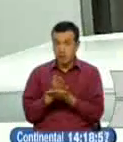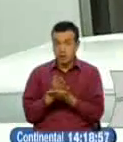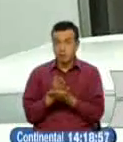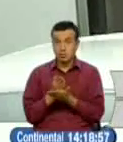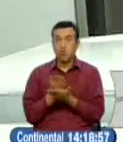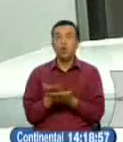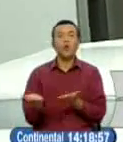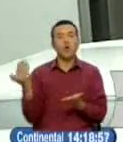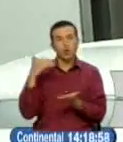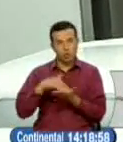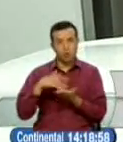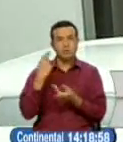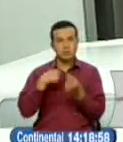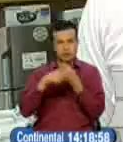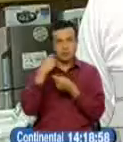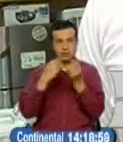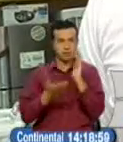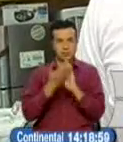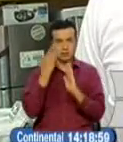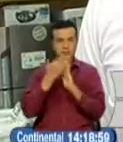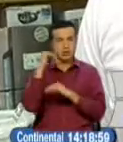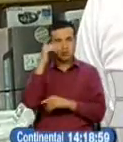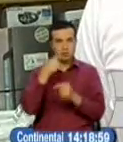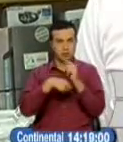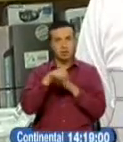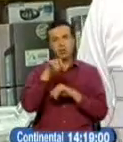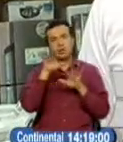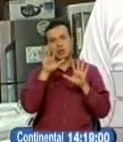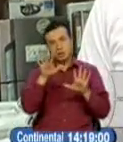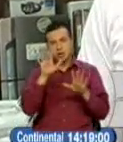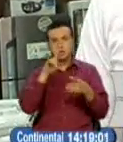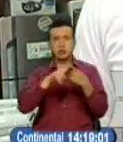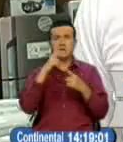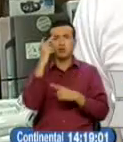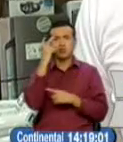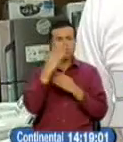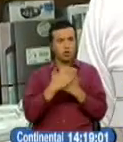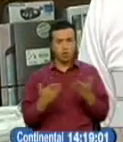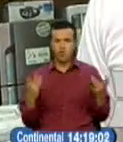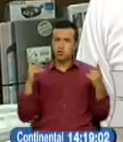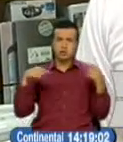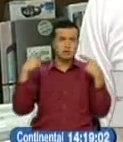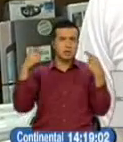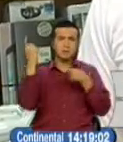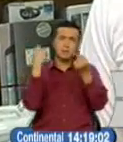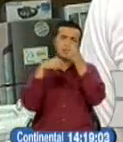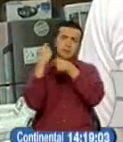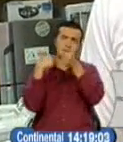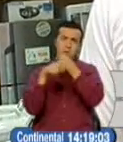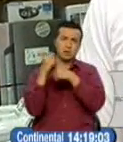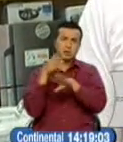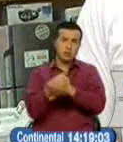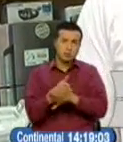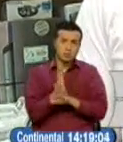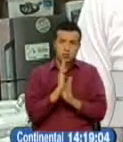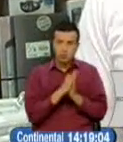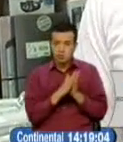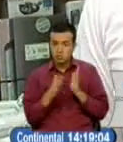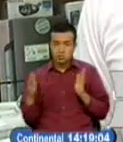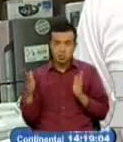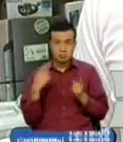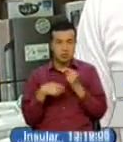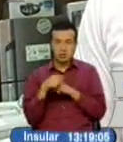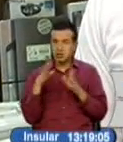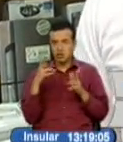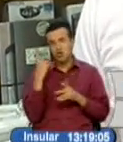sea el retorno de sus niveles de venta. Se vendía unas 10, hasta unas 12 piecitas diarias. ¿Después de eso? Después de eso no se